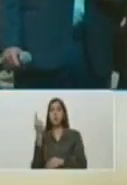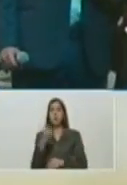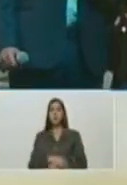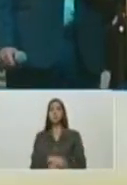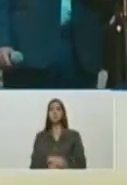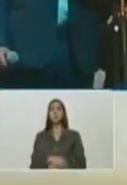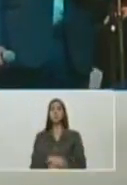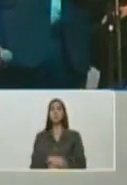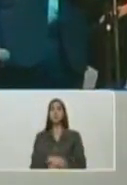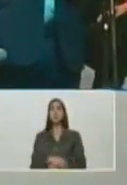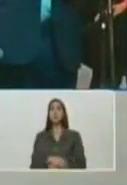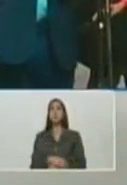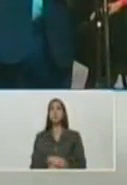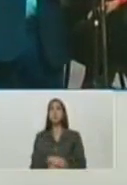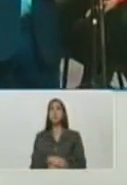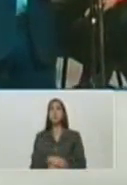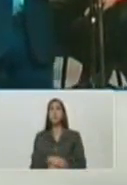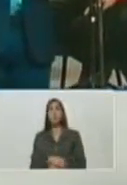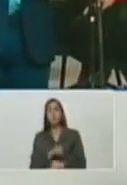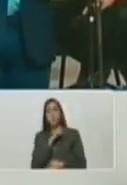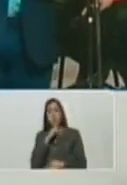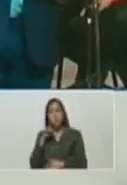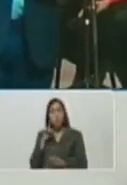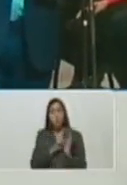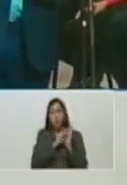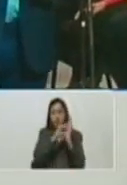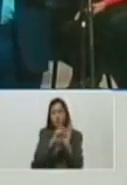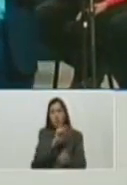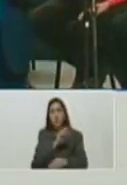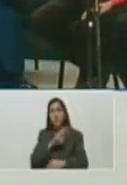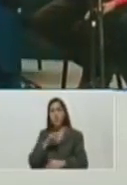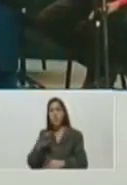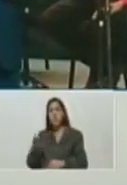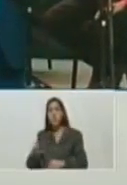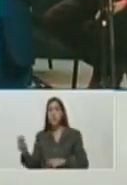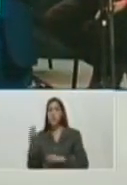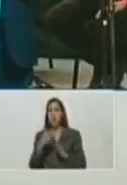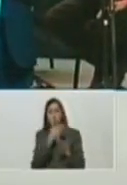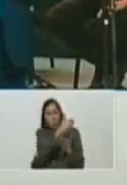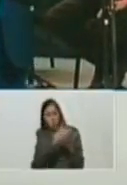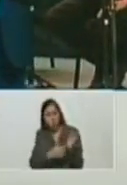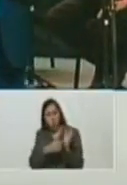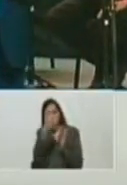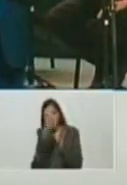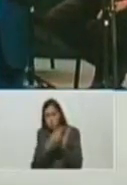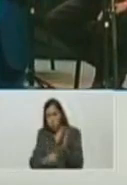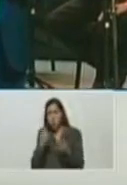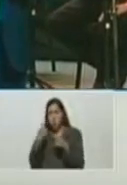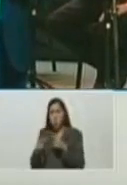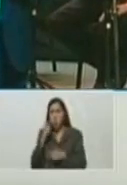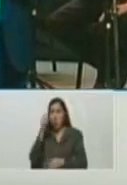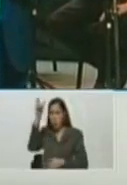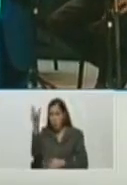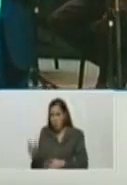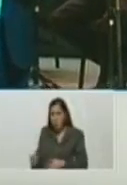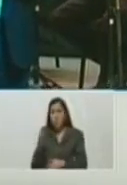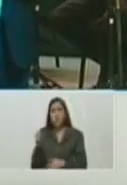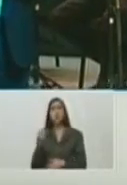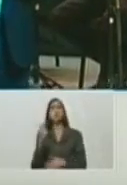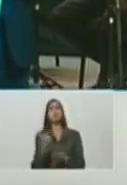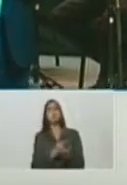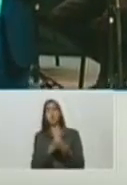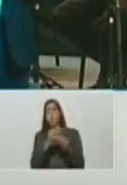Editorial Trinchera. La portada es diseño, dibujo de Omar Cruz, diseño y